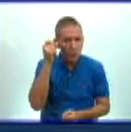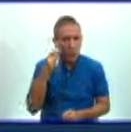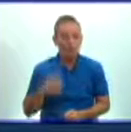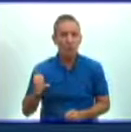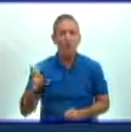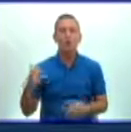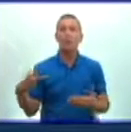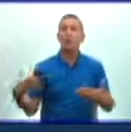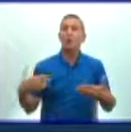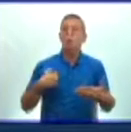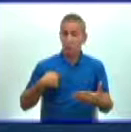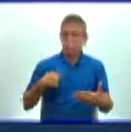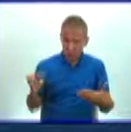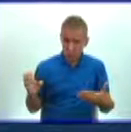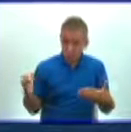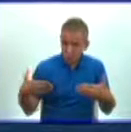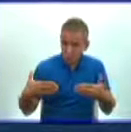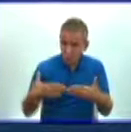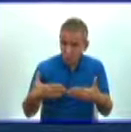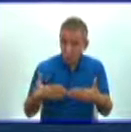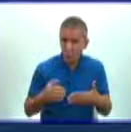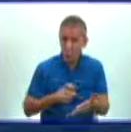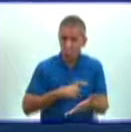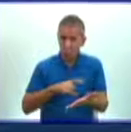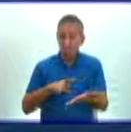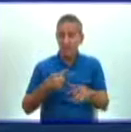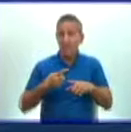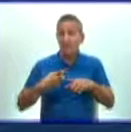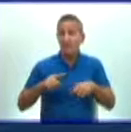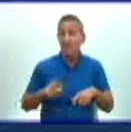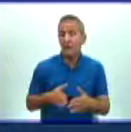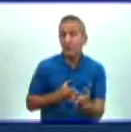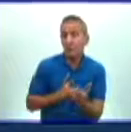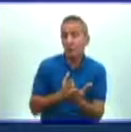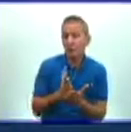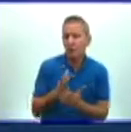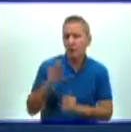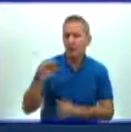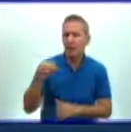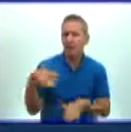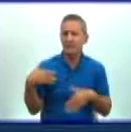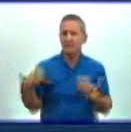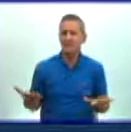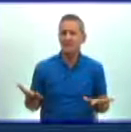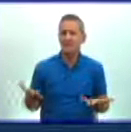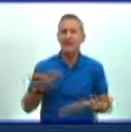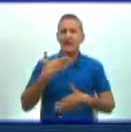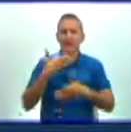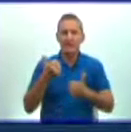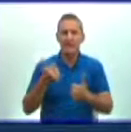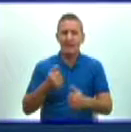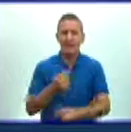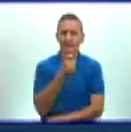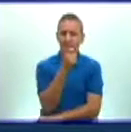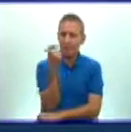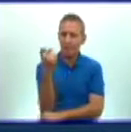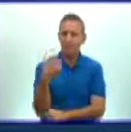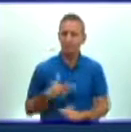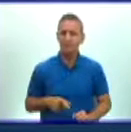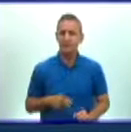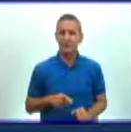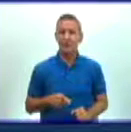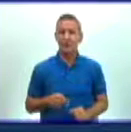concluyo mi texto, pero sigo hablando del buen maestro, que es